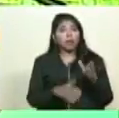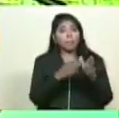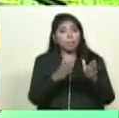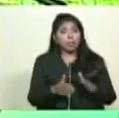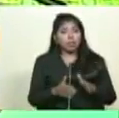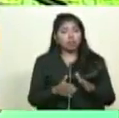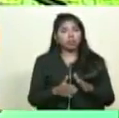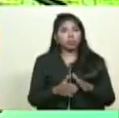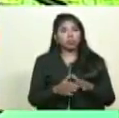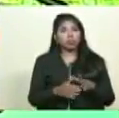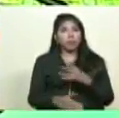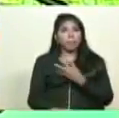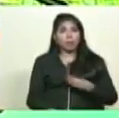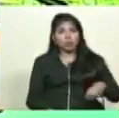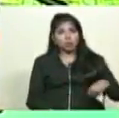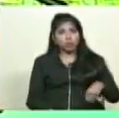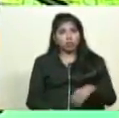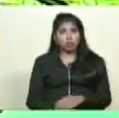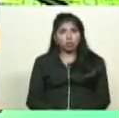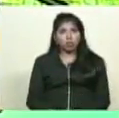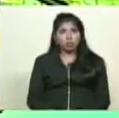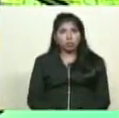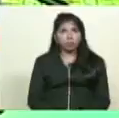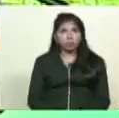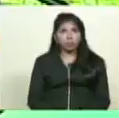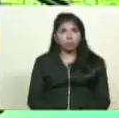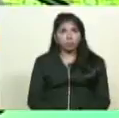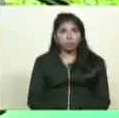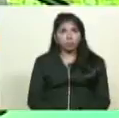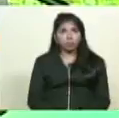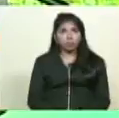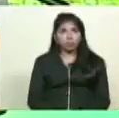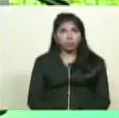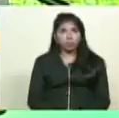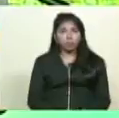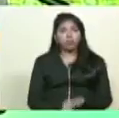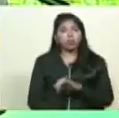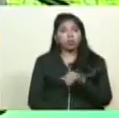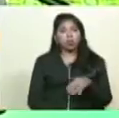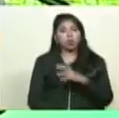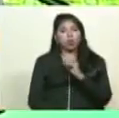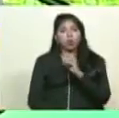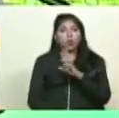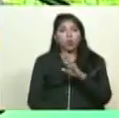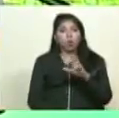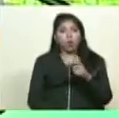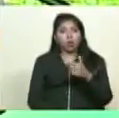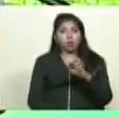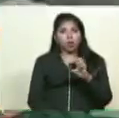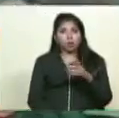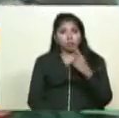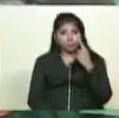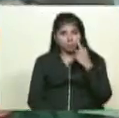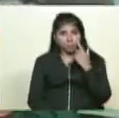coronel de nuestra Fuerza Armada Nacional Bolivariana, Jorge Márquez. Vamos a darle un aplauso, miren, conózcanlo.